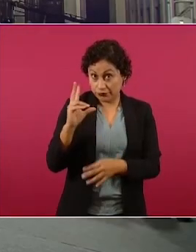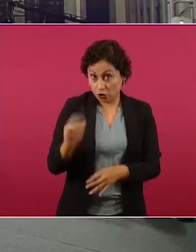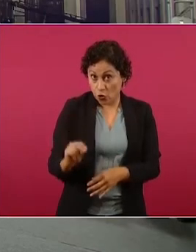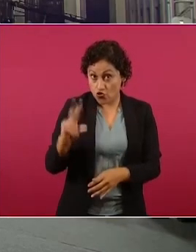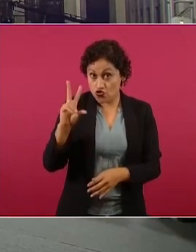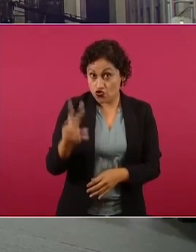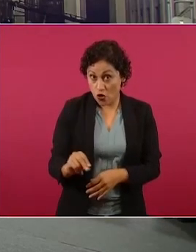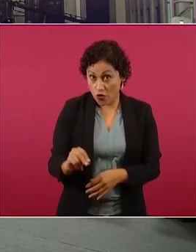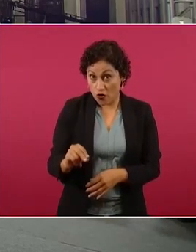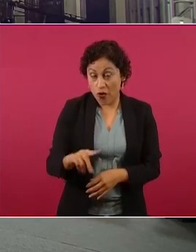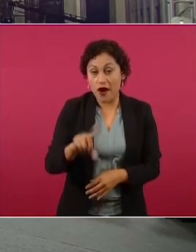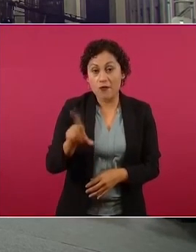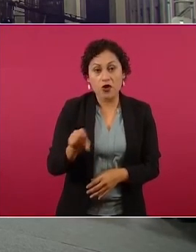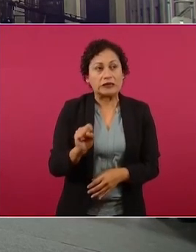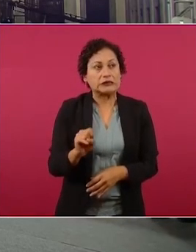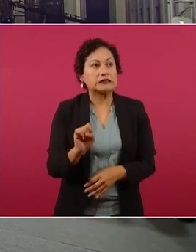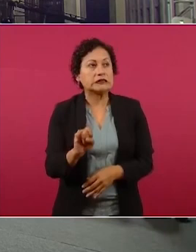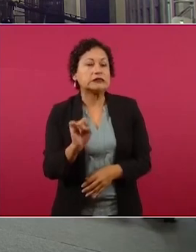Pero fue sí, sí, sí.